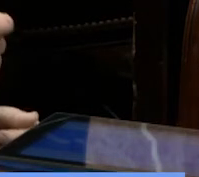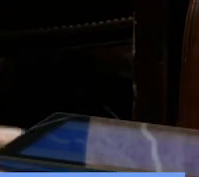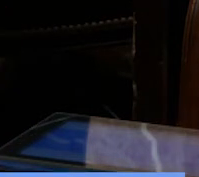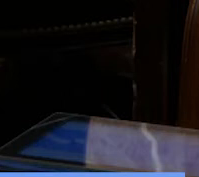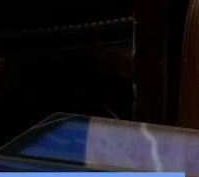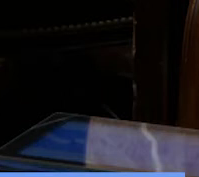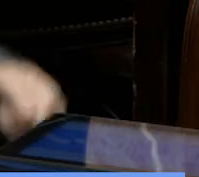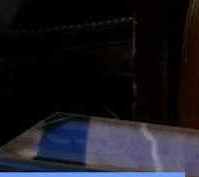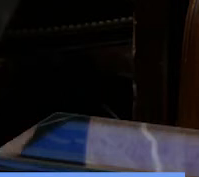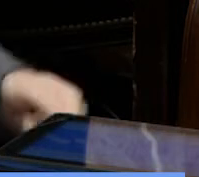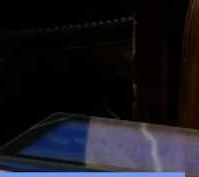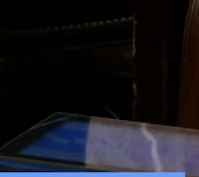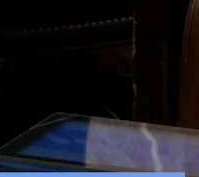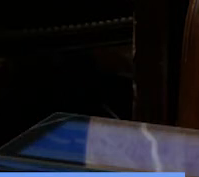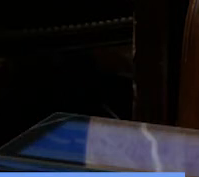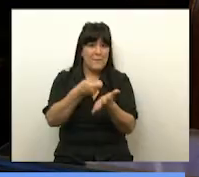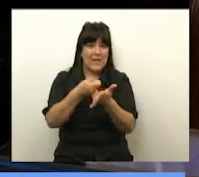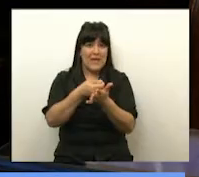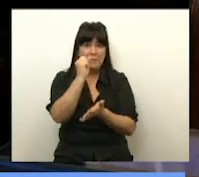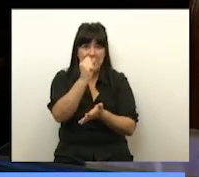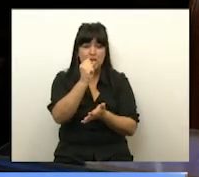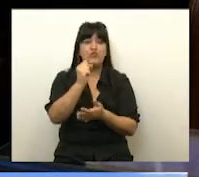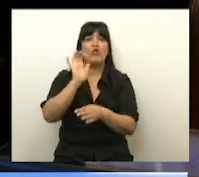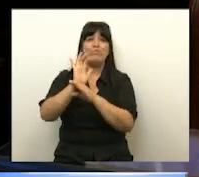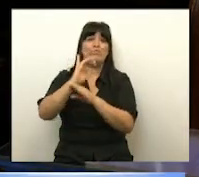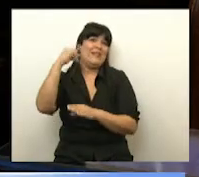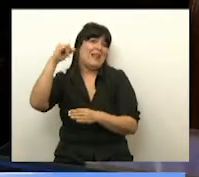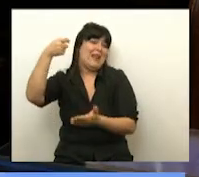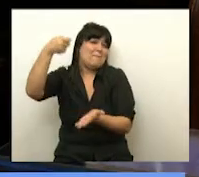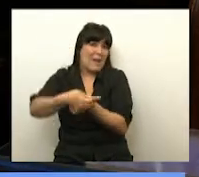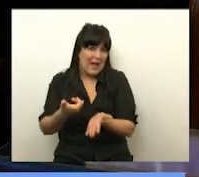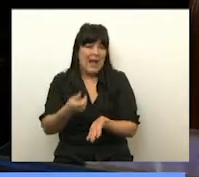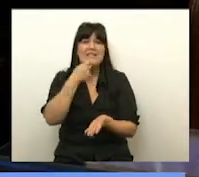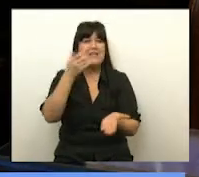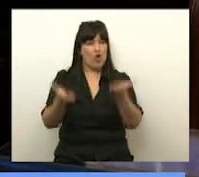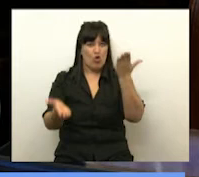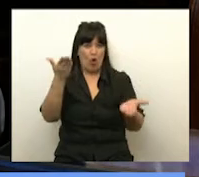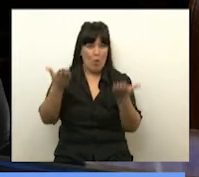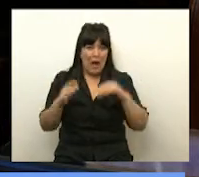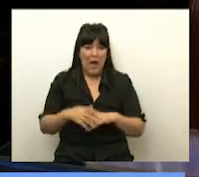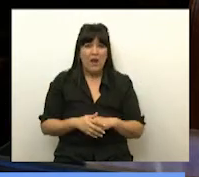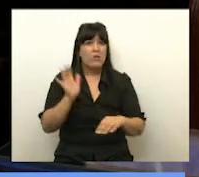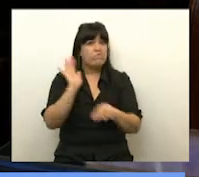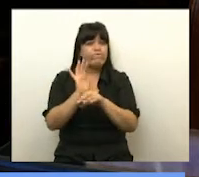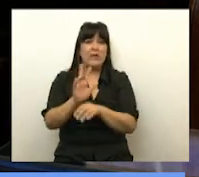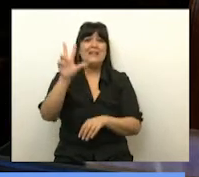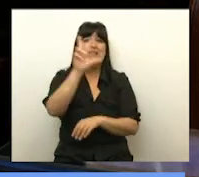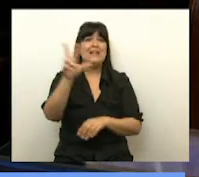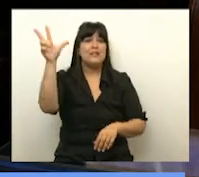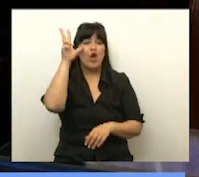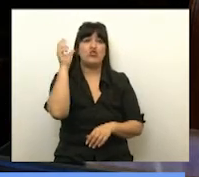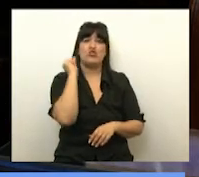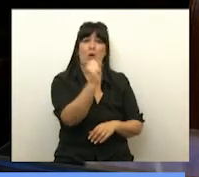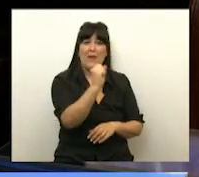100 pesos para pagar los intereses de la deuda, si hacemos un comparativo, significan 38 pesos